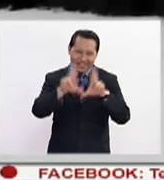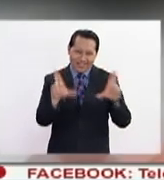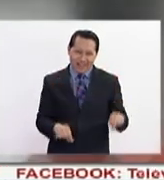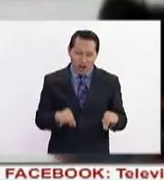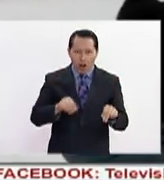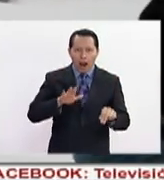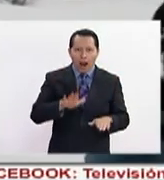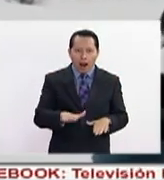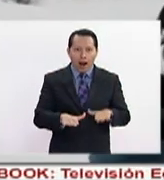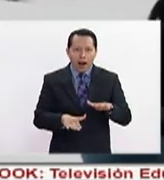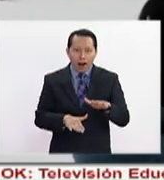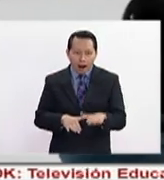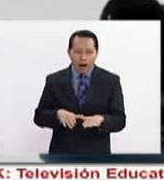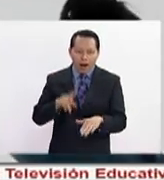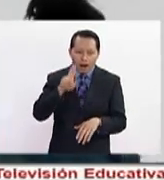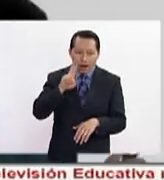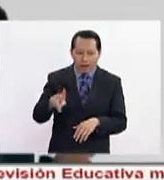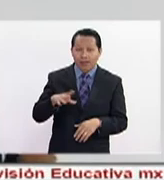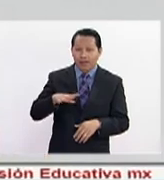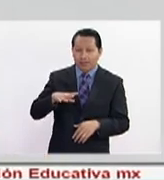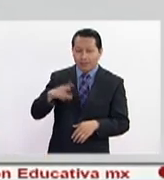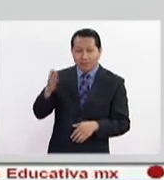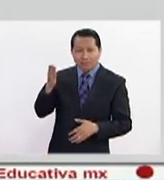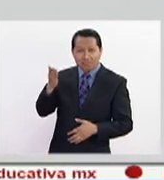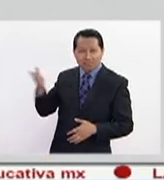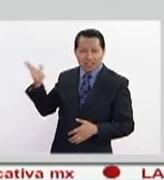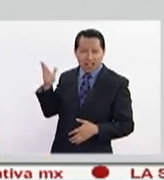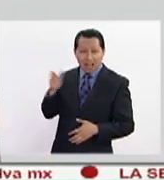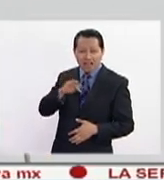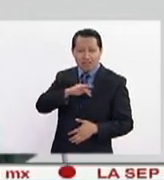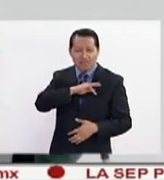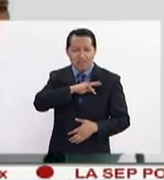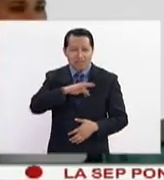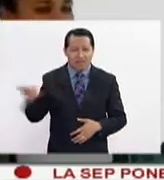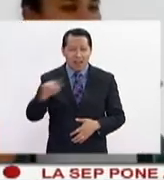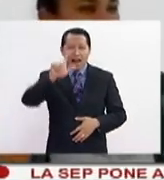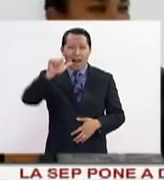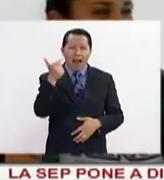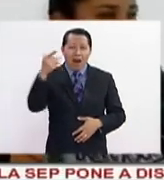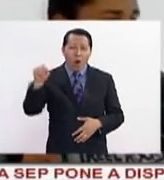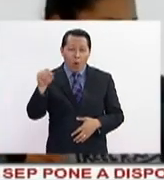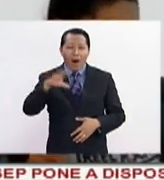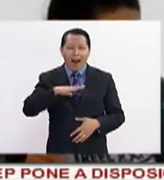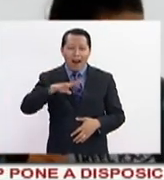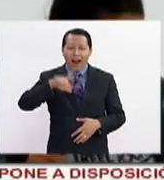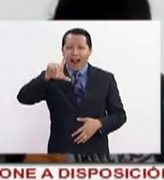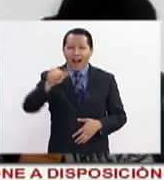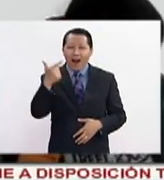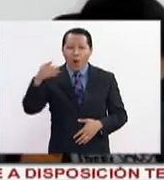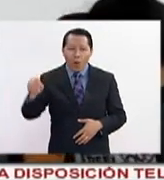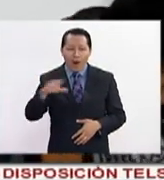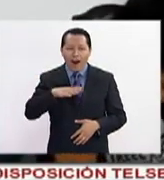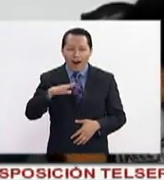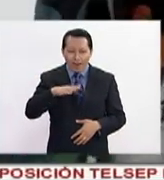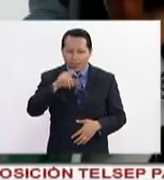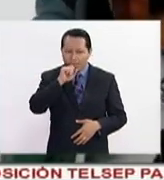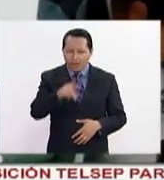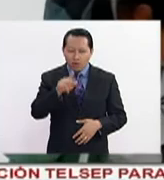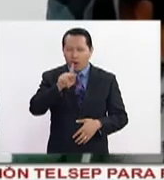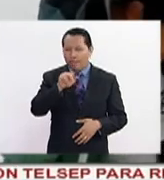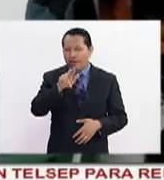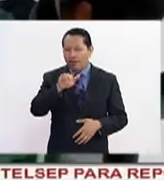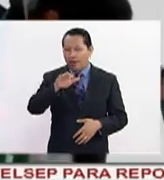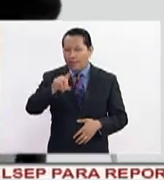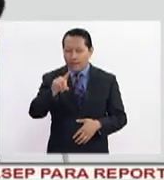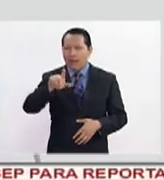hielo. Una montaña de pirámide y bueno, este es su lago precisamente. Estamos en el lago Pyramid Lake,